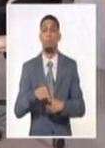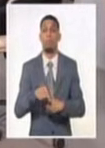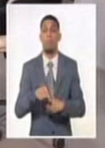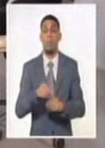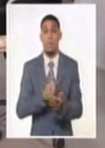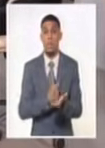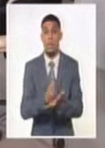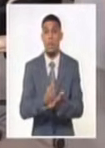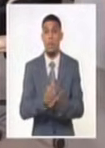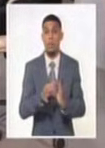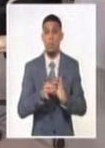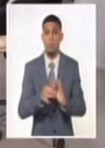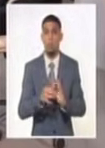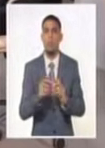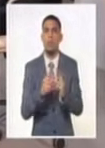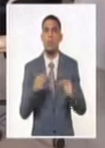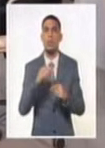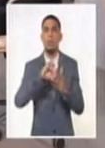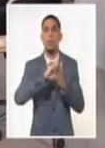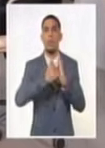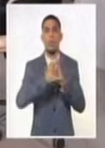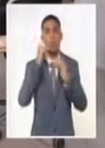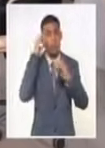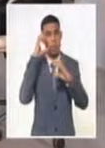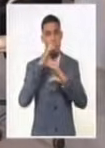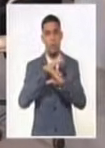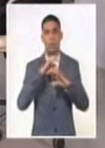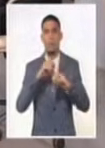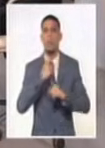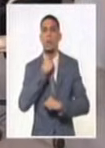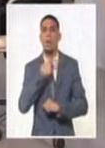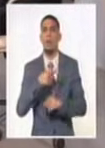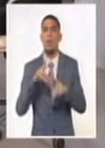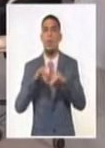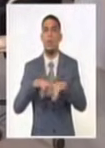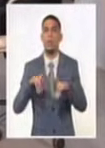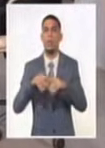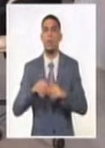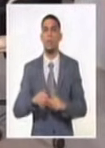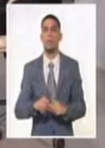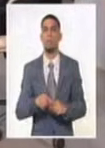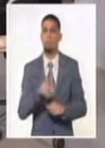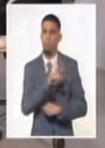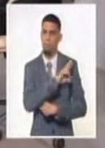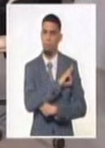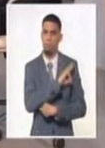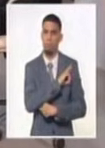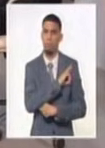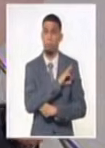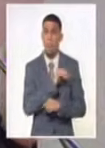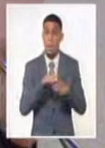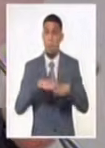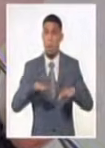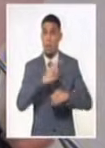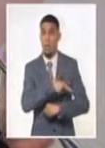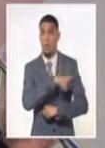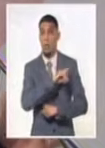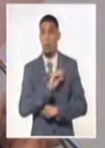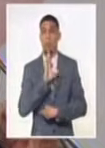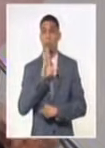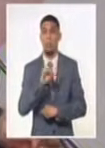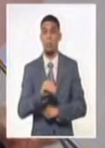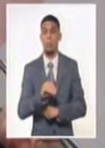priorizando los proyectos científicos de impacto en las universidades? Exactamente, como anunciamos en la mesa anterior y vimos ya algunos